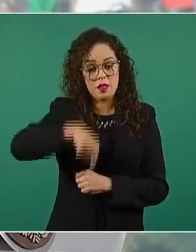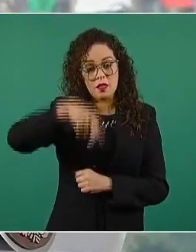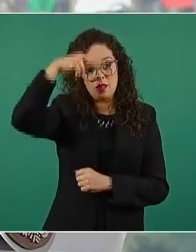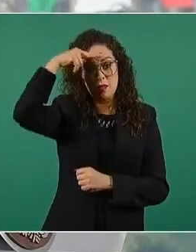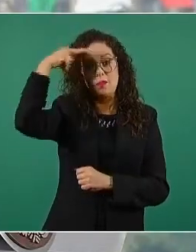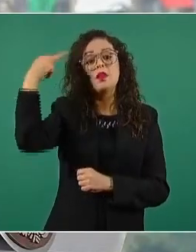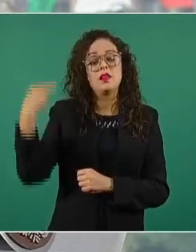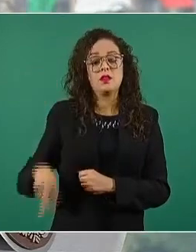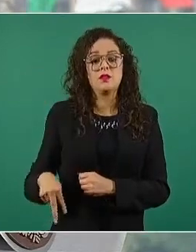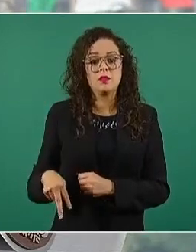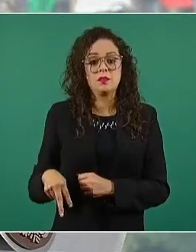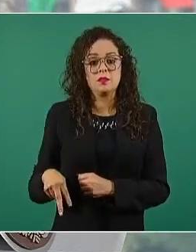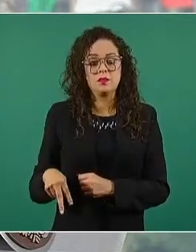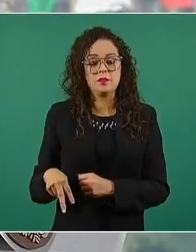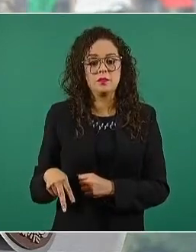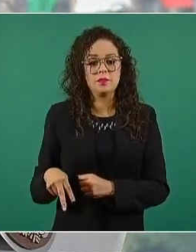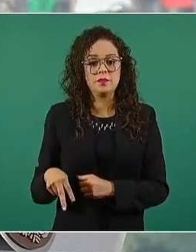país.